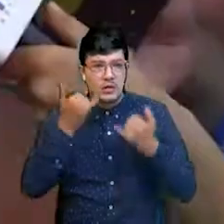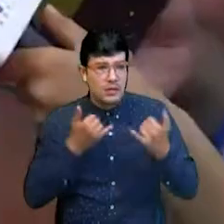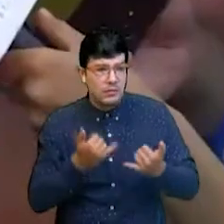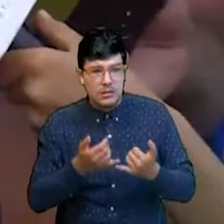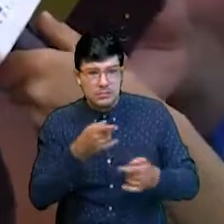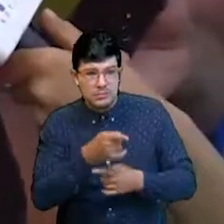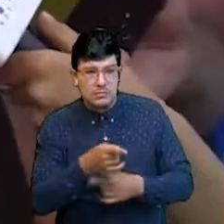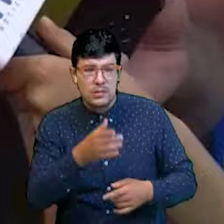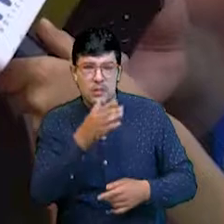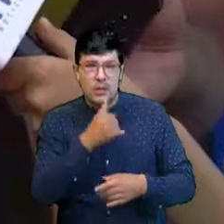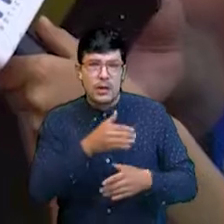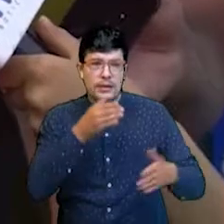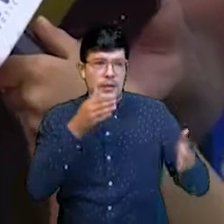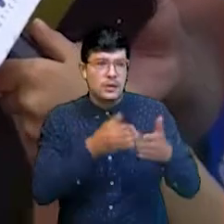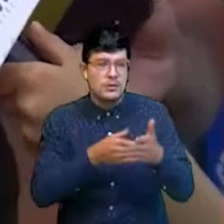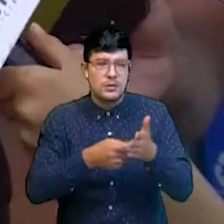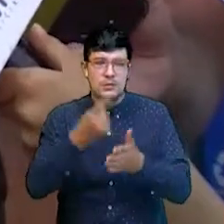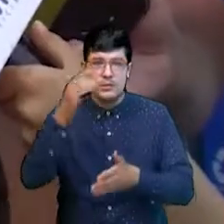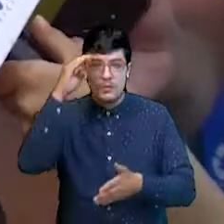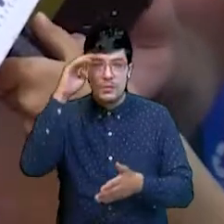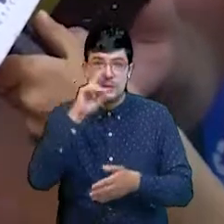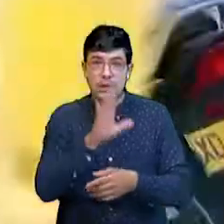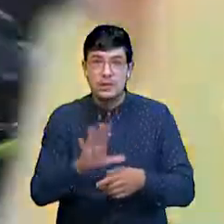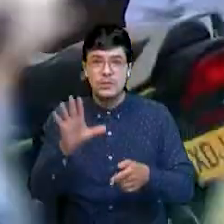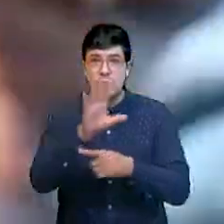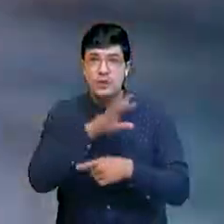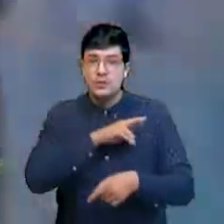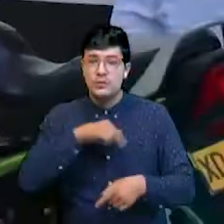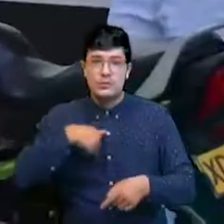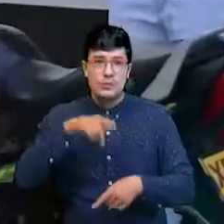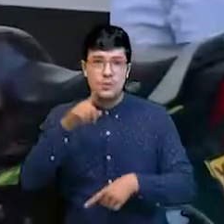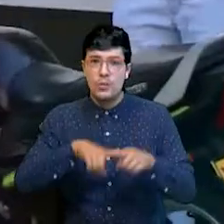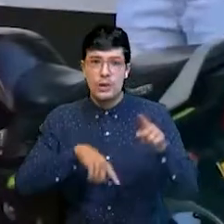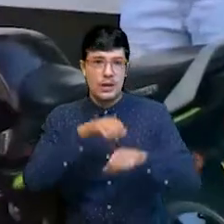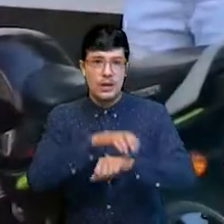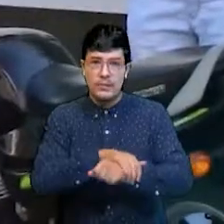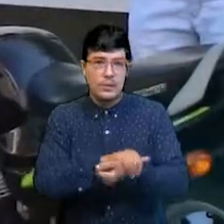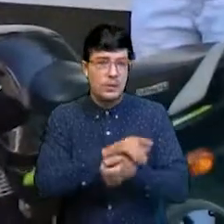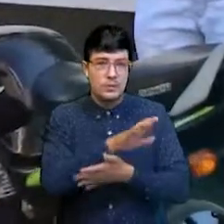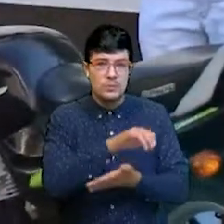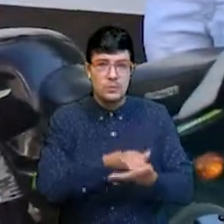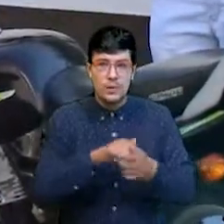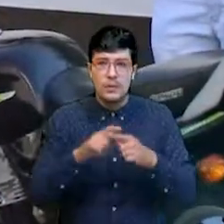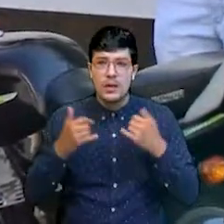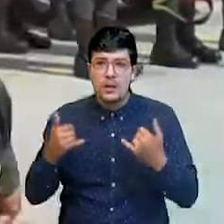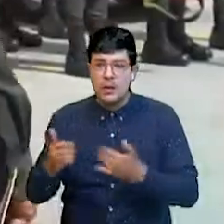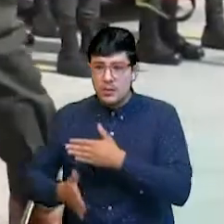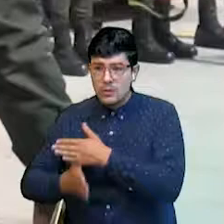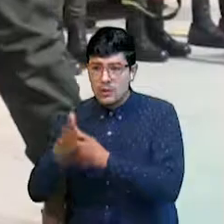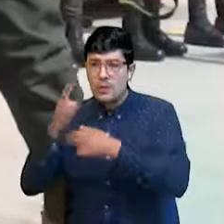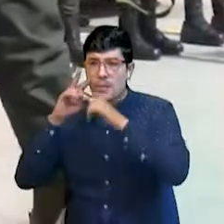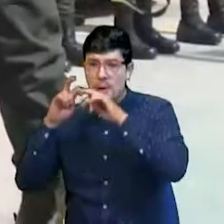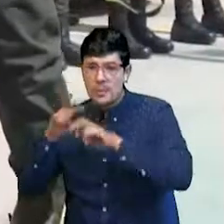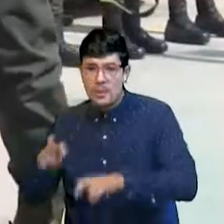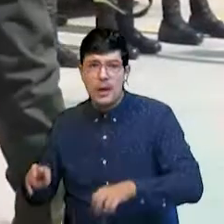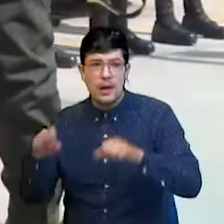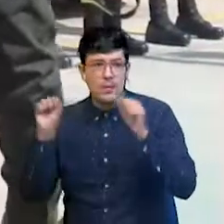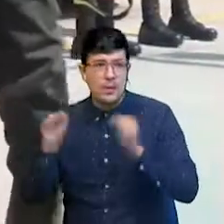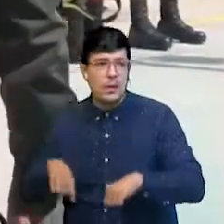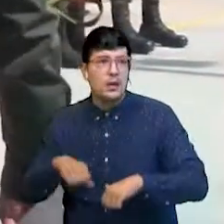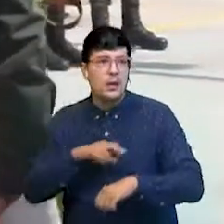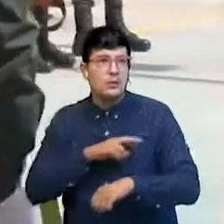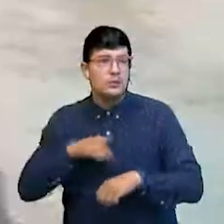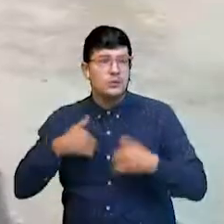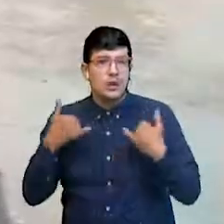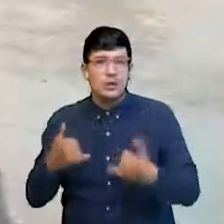formal. Automáticamente la policía no podemos capturar. Han indicado las autoridades que continuarán intensificando su operatividad y se tomarán